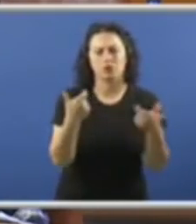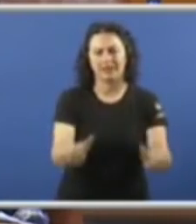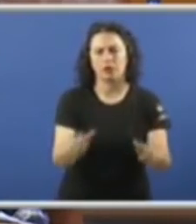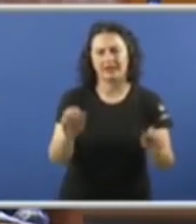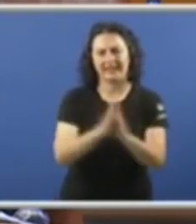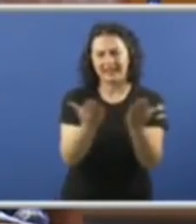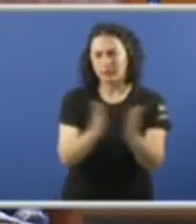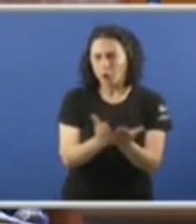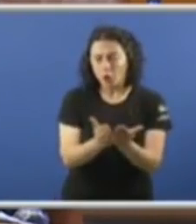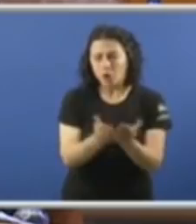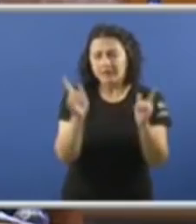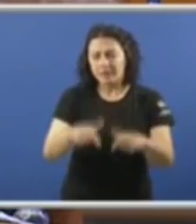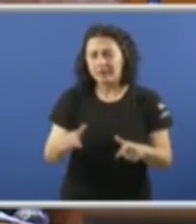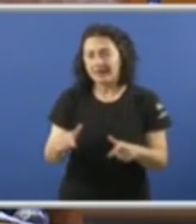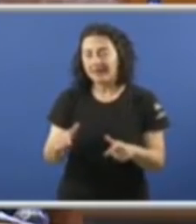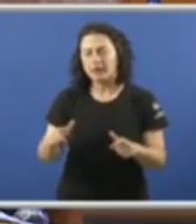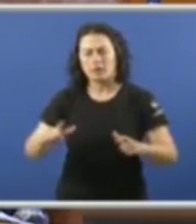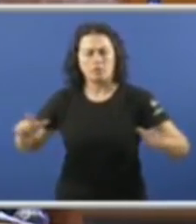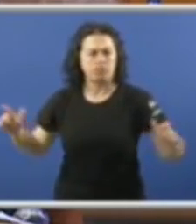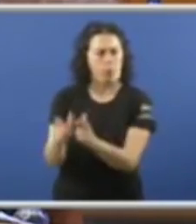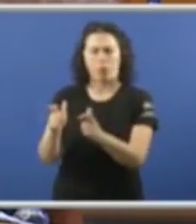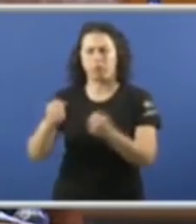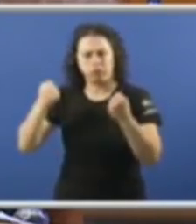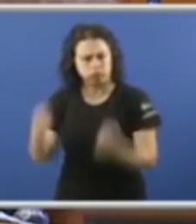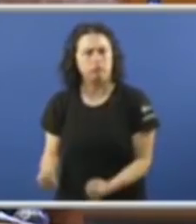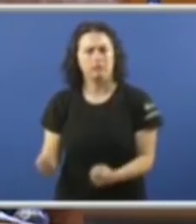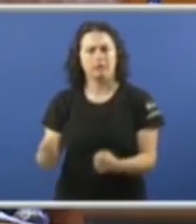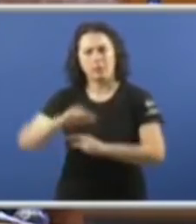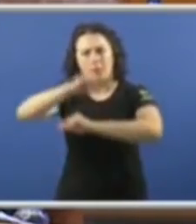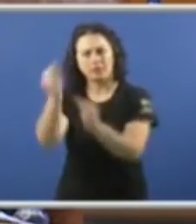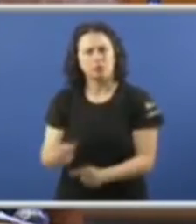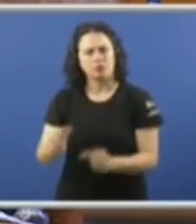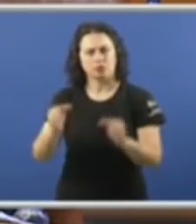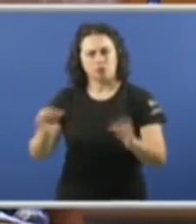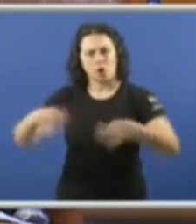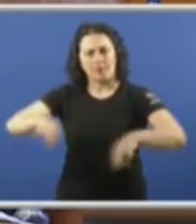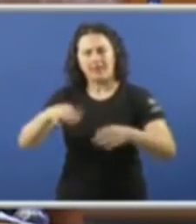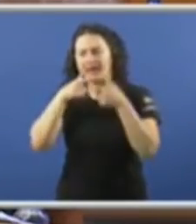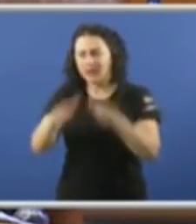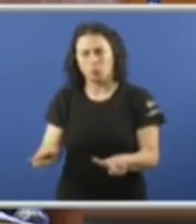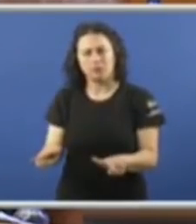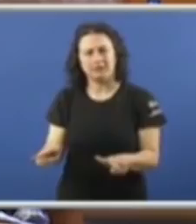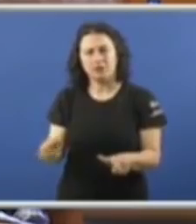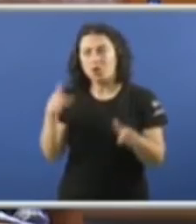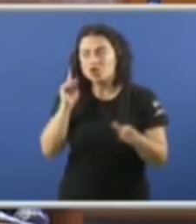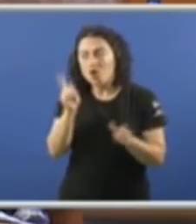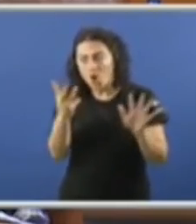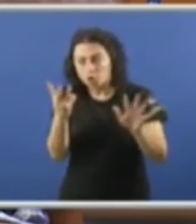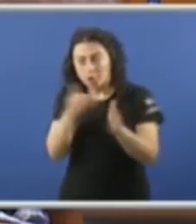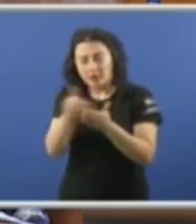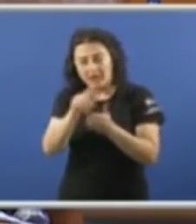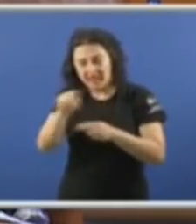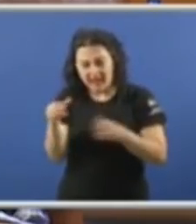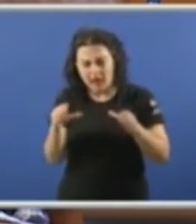libro e reduciu drásticamente os orzamentos de normalización lingüística. Solla dica 8 millóns de